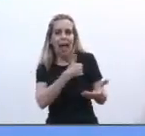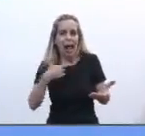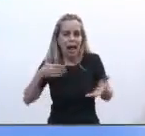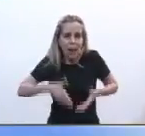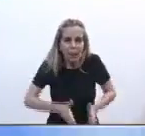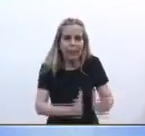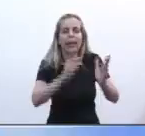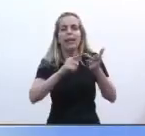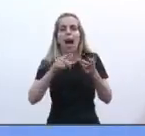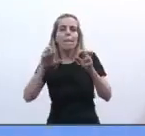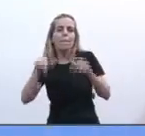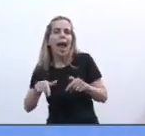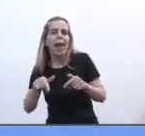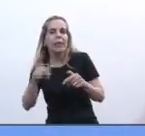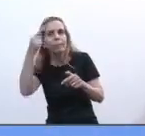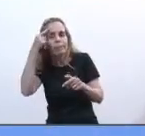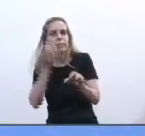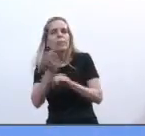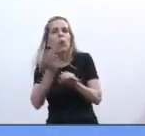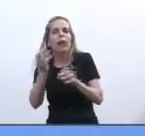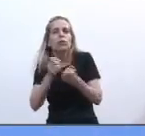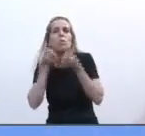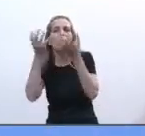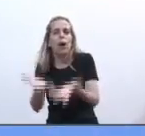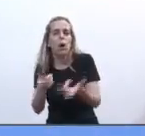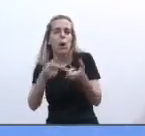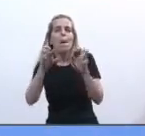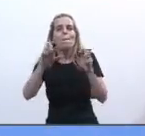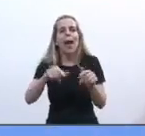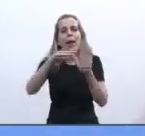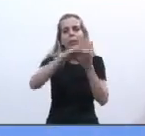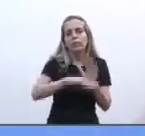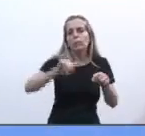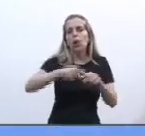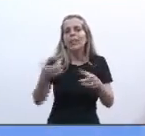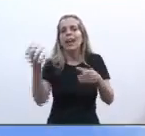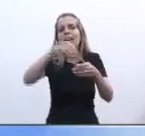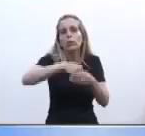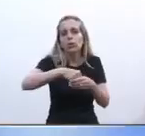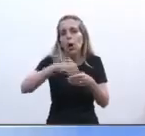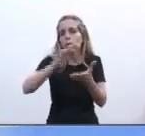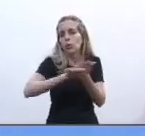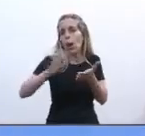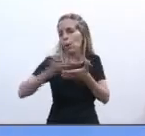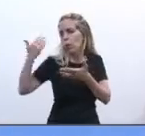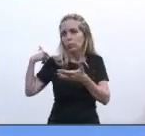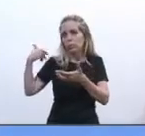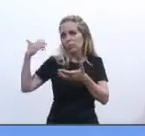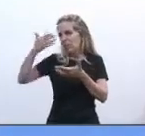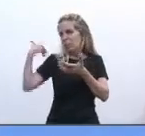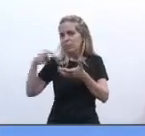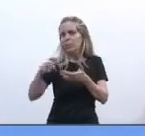por más y mejor educación las políticas de inclusión y más recientemente el matrimonio